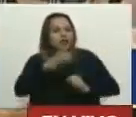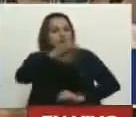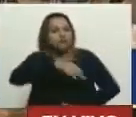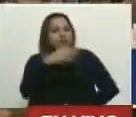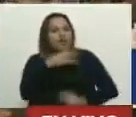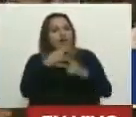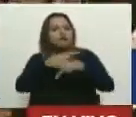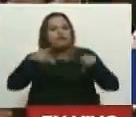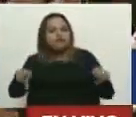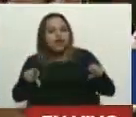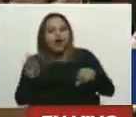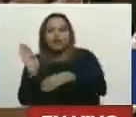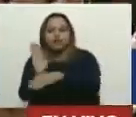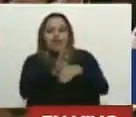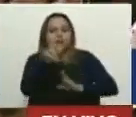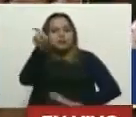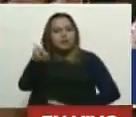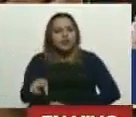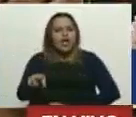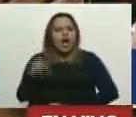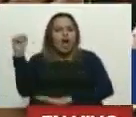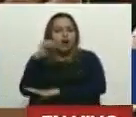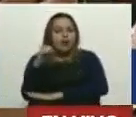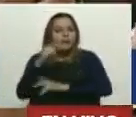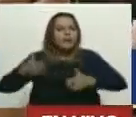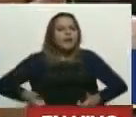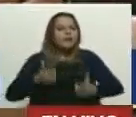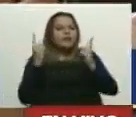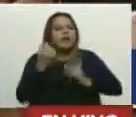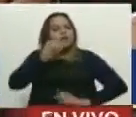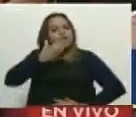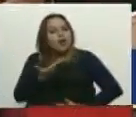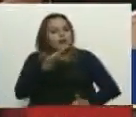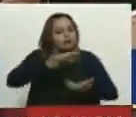público que proteja a la persona con TEA y